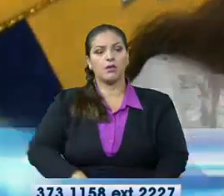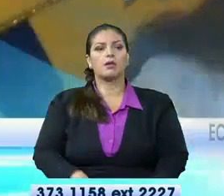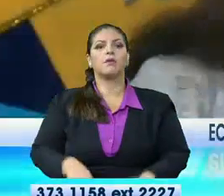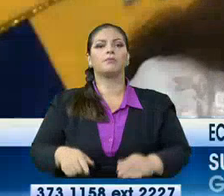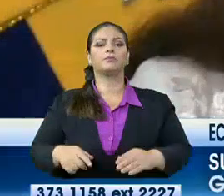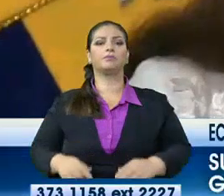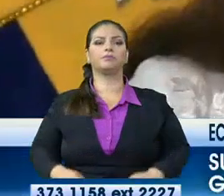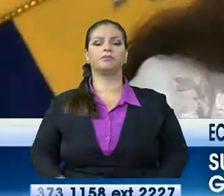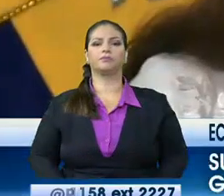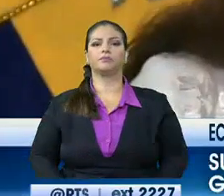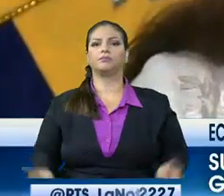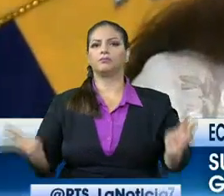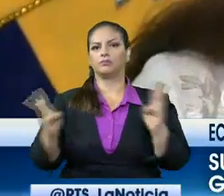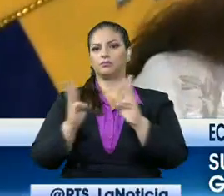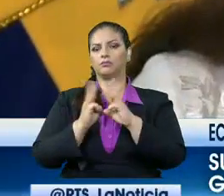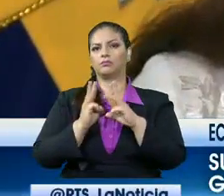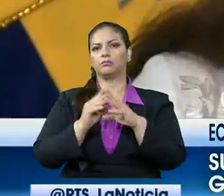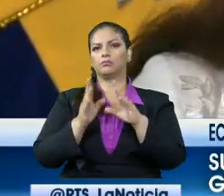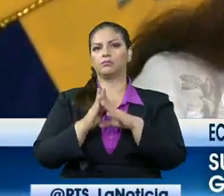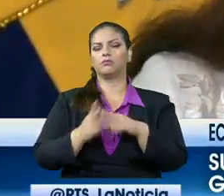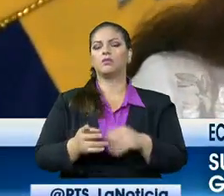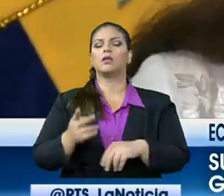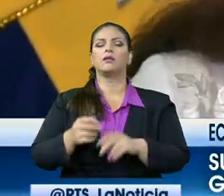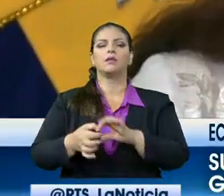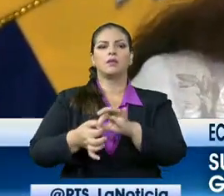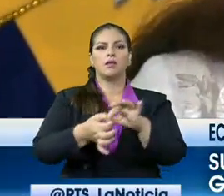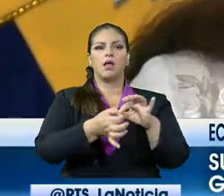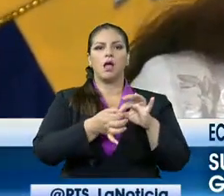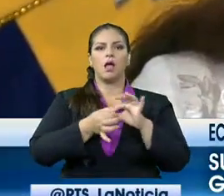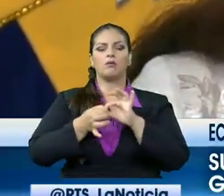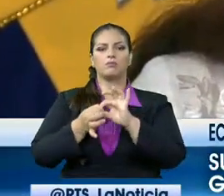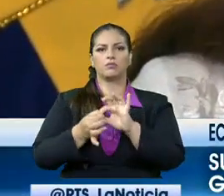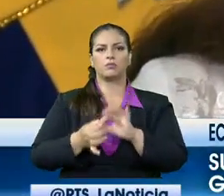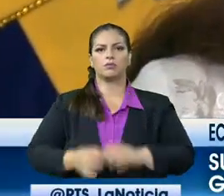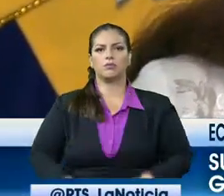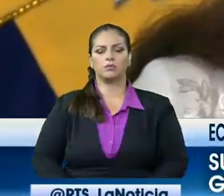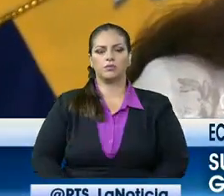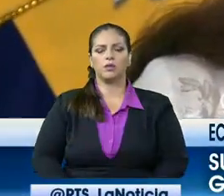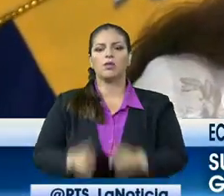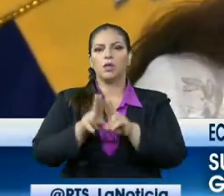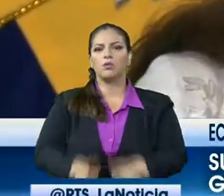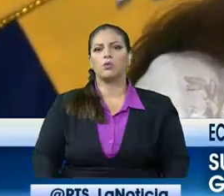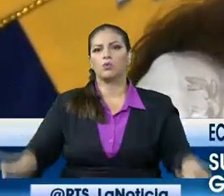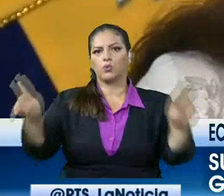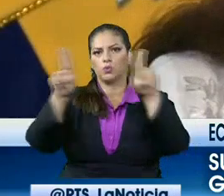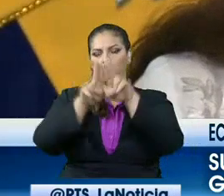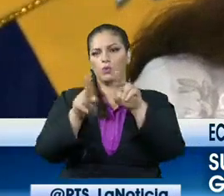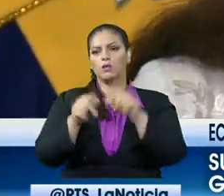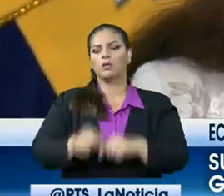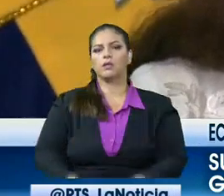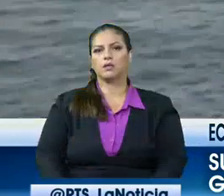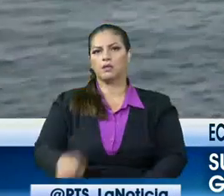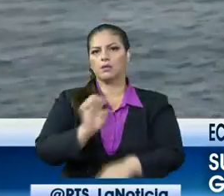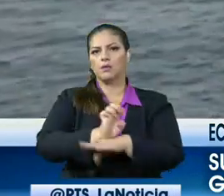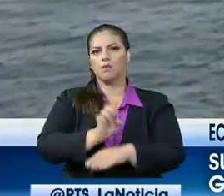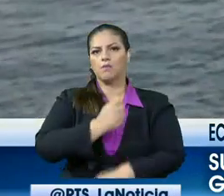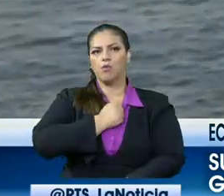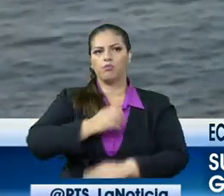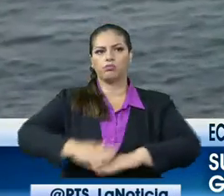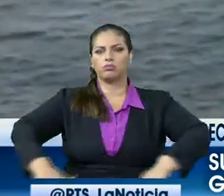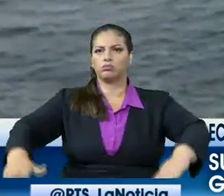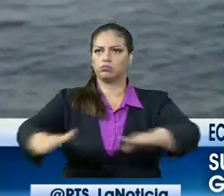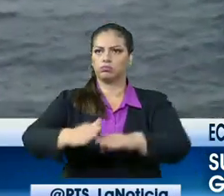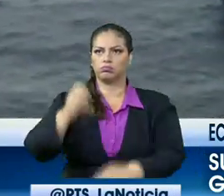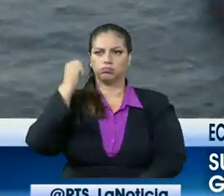Convención de Naciones Unidas sobre los Derechos del Mar, y estamos a la espera de una respuesta del gobierno chino en este sentido. El buque y